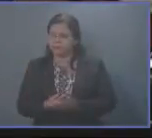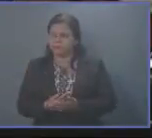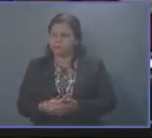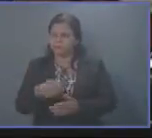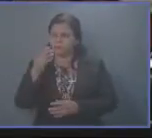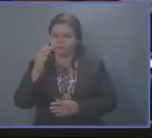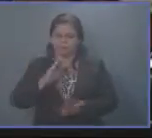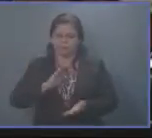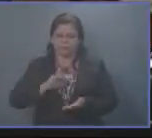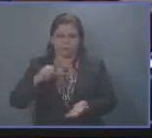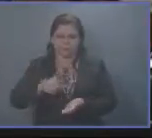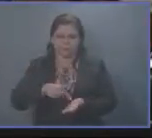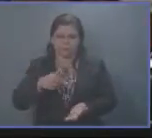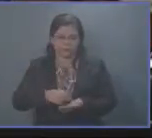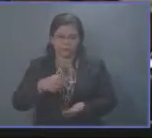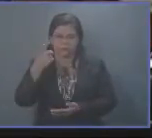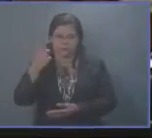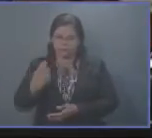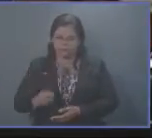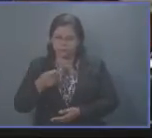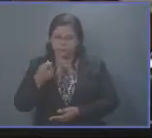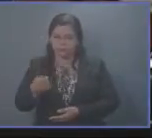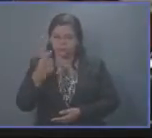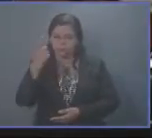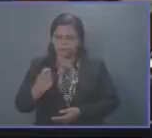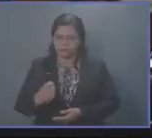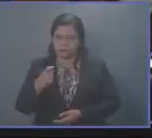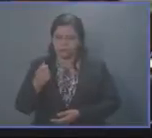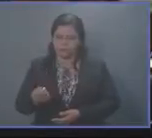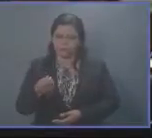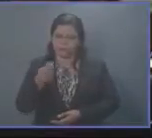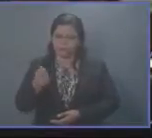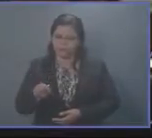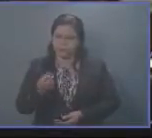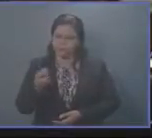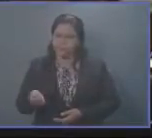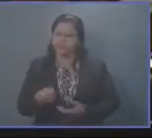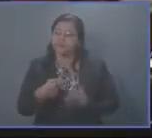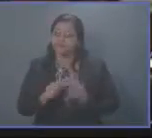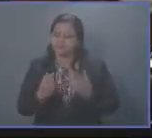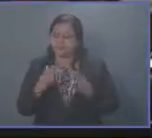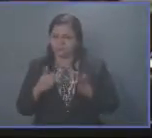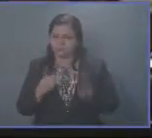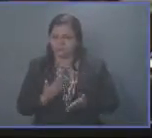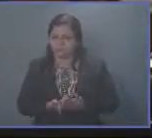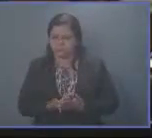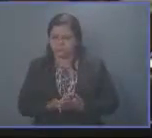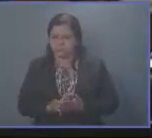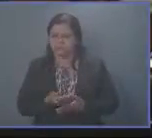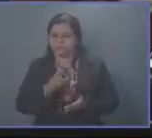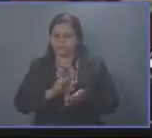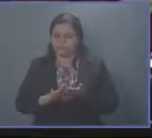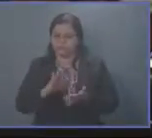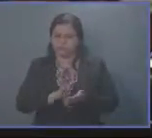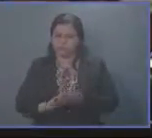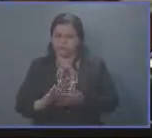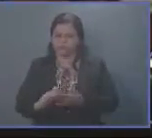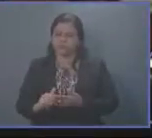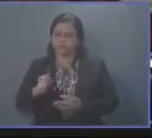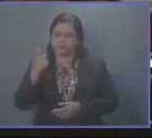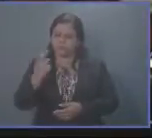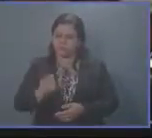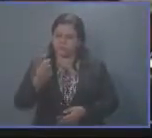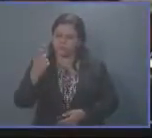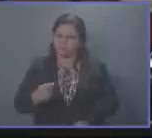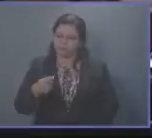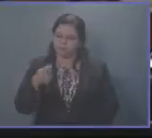cuota que el emisor o coemisor le haya proporcionado, indicando expresamente que la compra en cuotas afecta